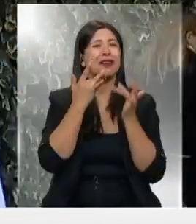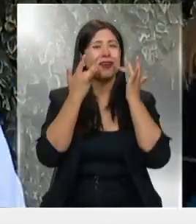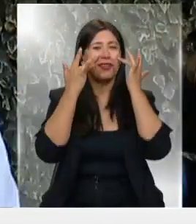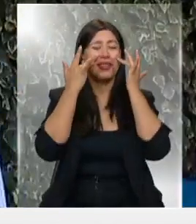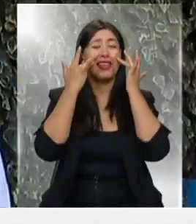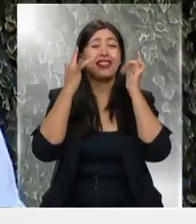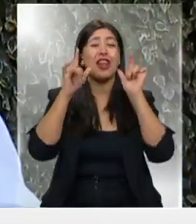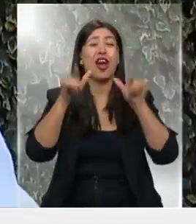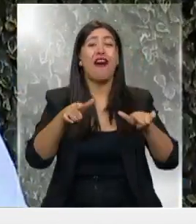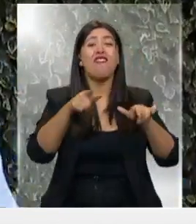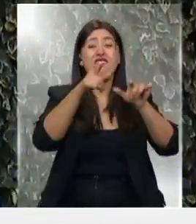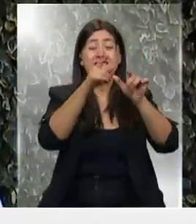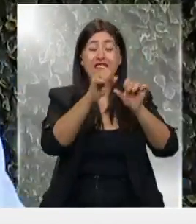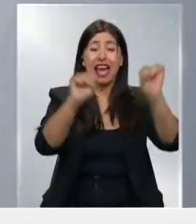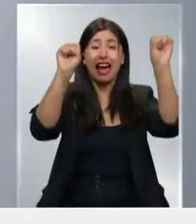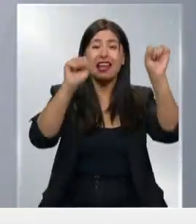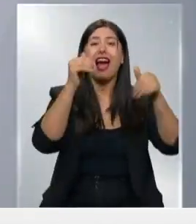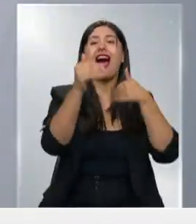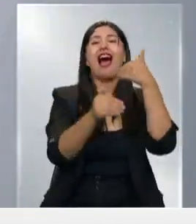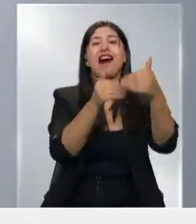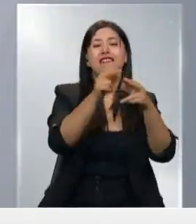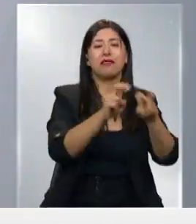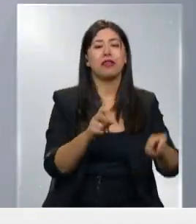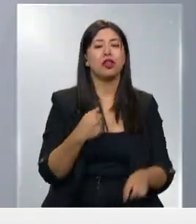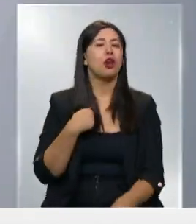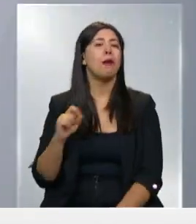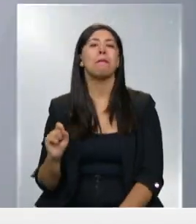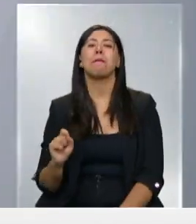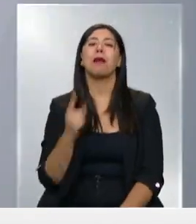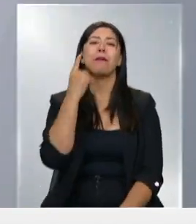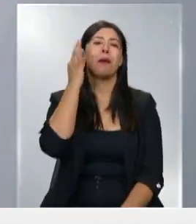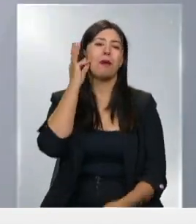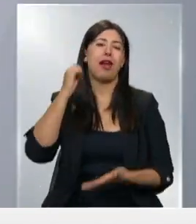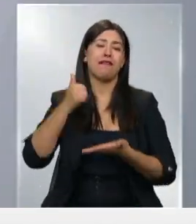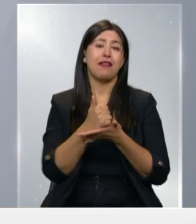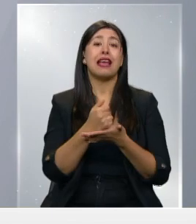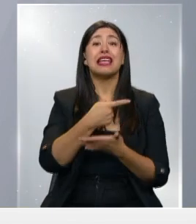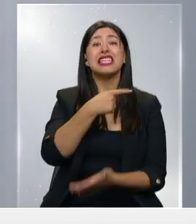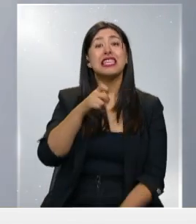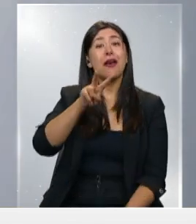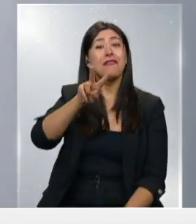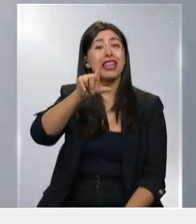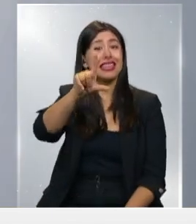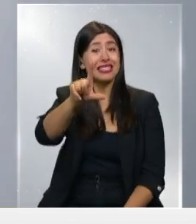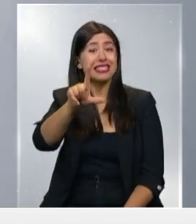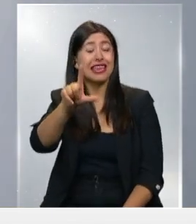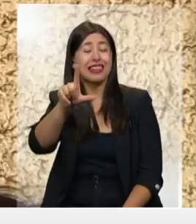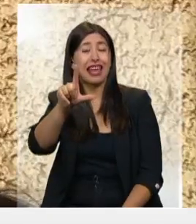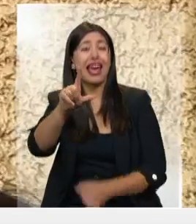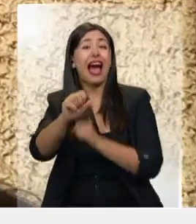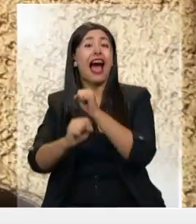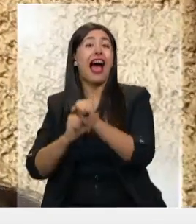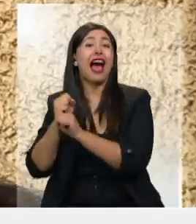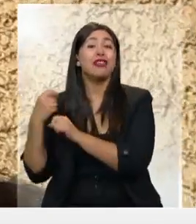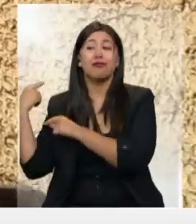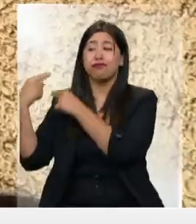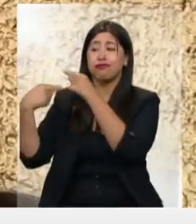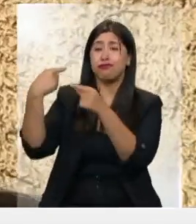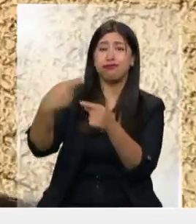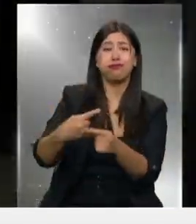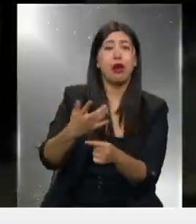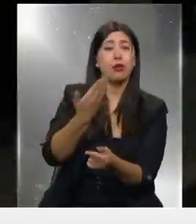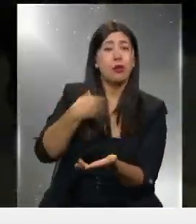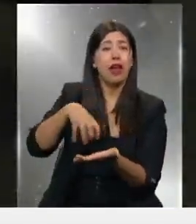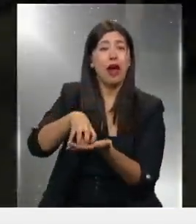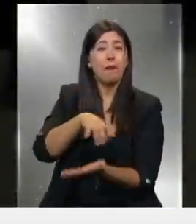la Fiscalía avance en su investigación. Soy la primera mujer alcaldesa en los 127 años de historia de nuestra comuna. Poco a poco, la